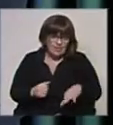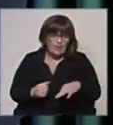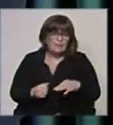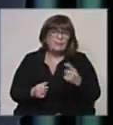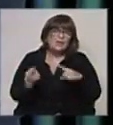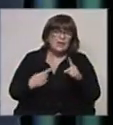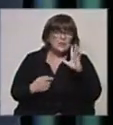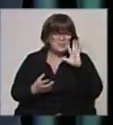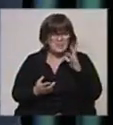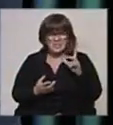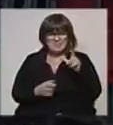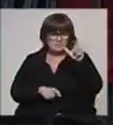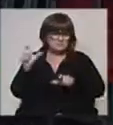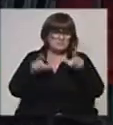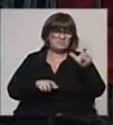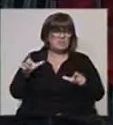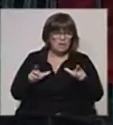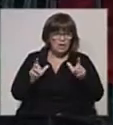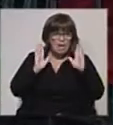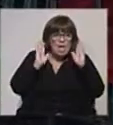gente esté sí, muy,